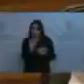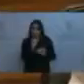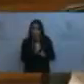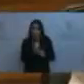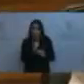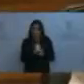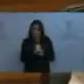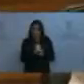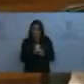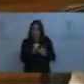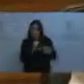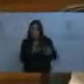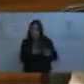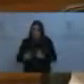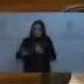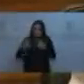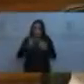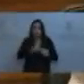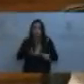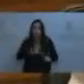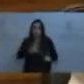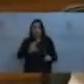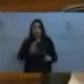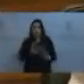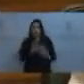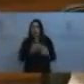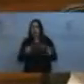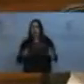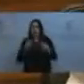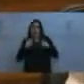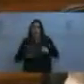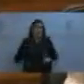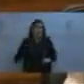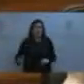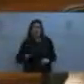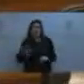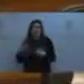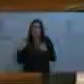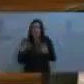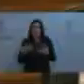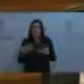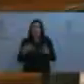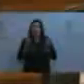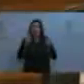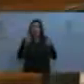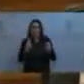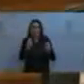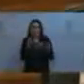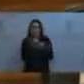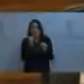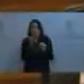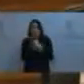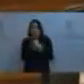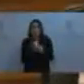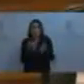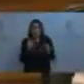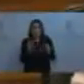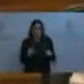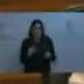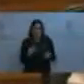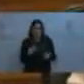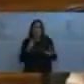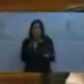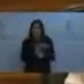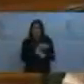empleo de todo el territorio nacional que más eficacia ha perdido en 10 años. Sé que a día de hoy de empleabilidad los hay peores si coge el dato de hoy, pero que haya perdido